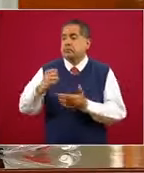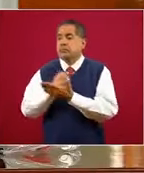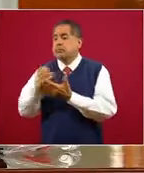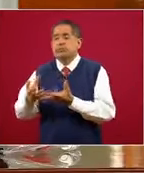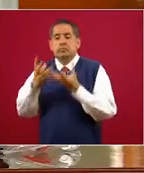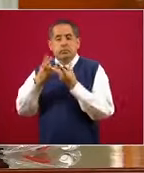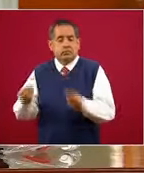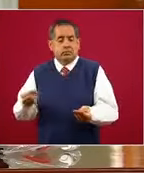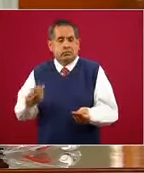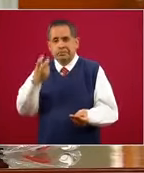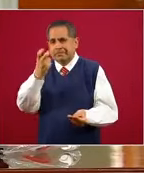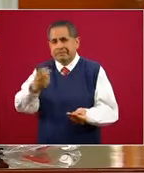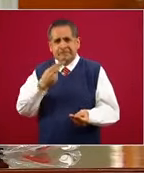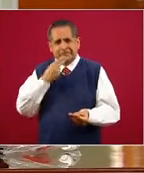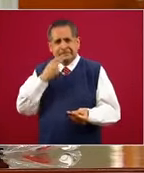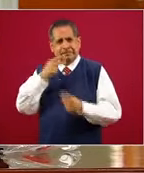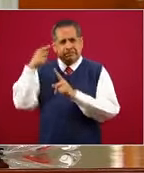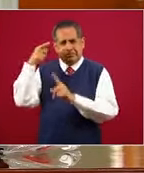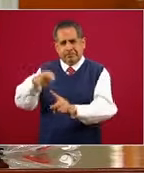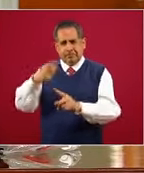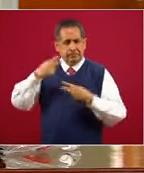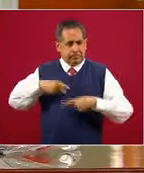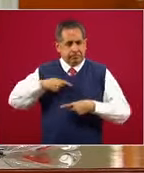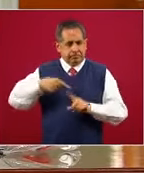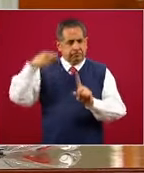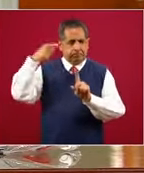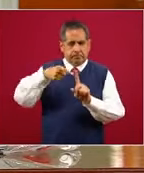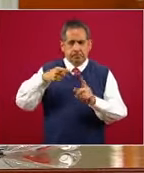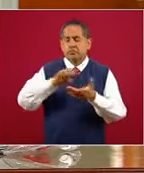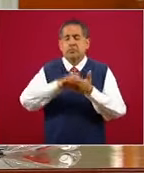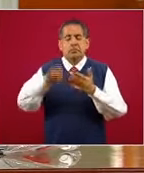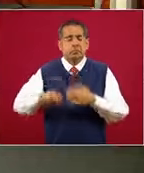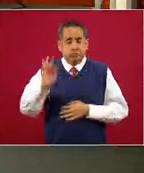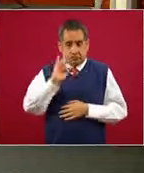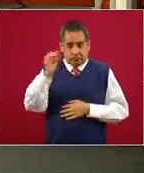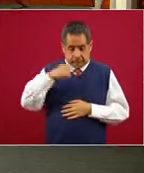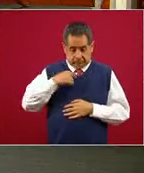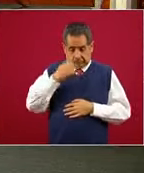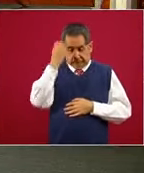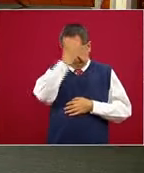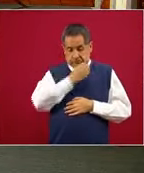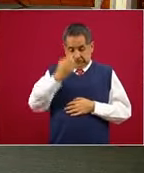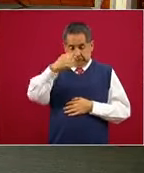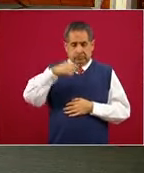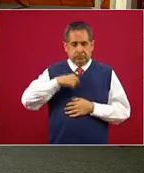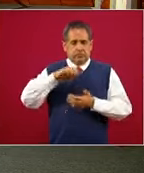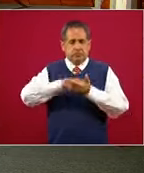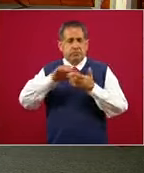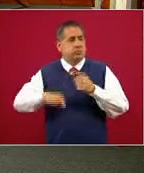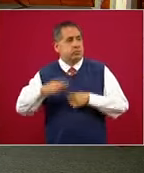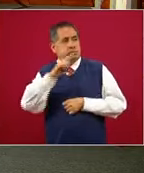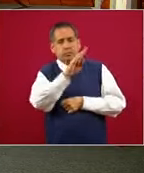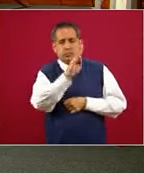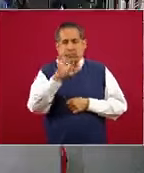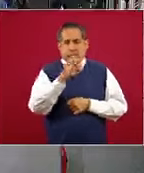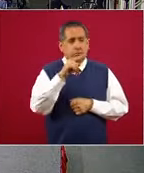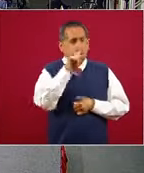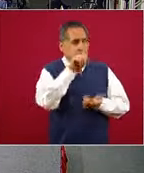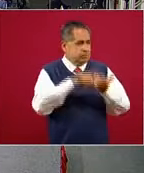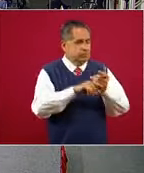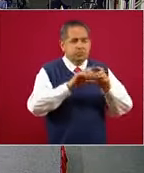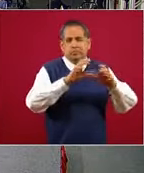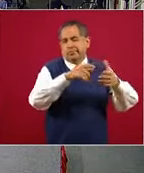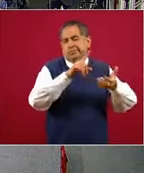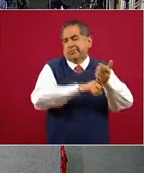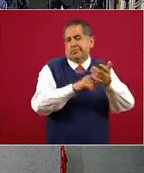reinfecciones, y que está centrada en las personas. Quiere decir que si yo me hago mi tamizaje en Baja California, en una